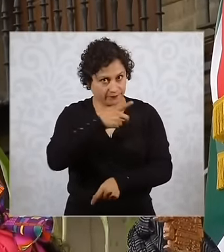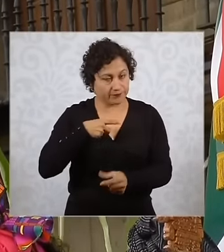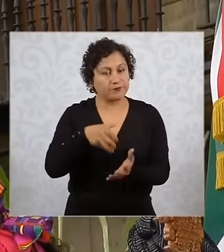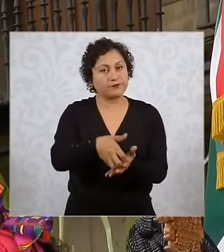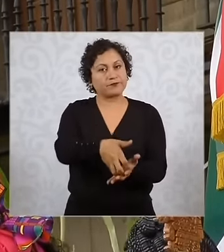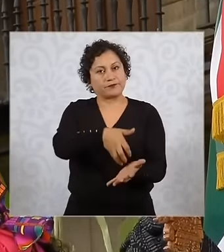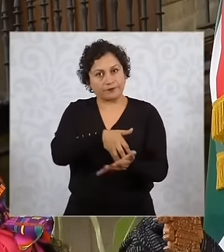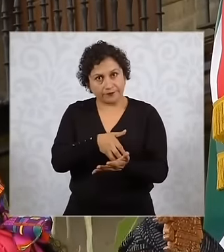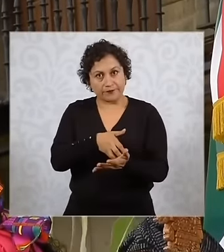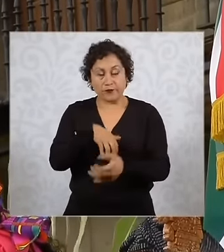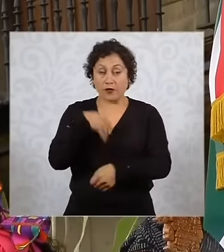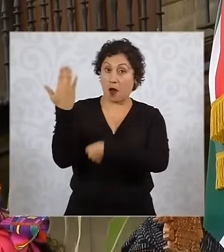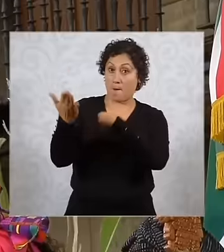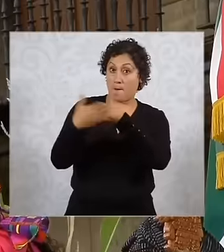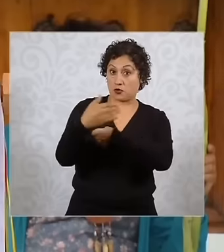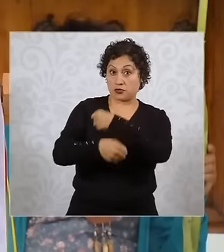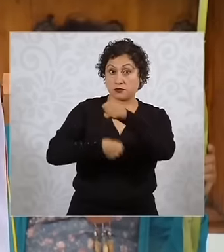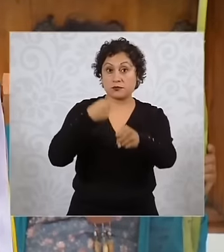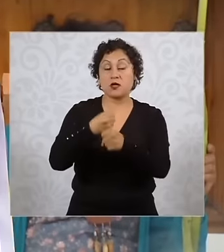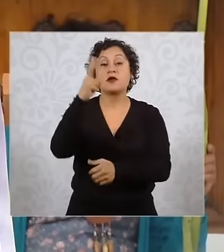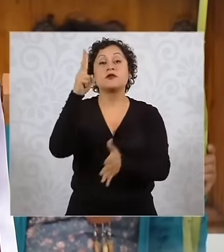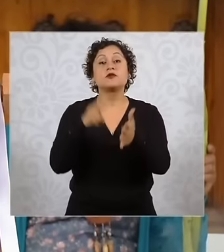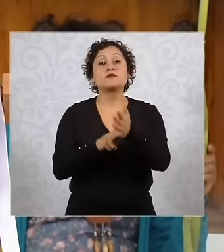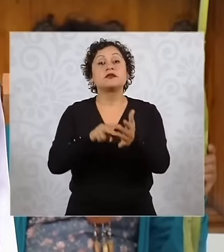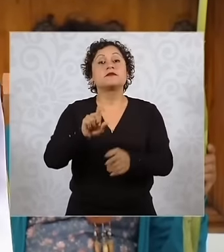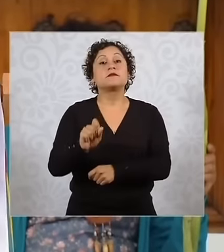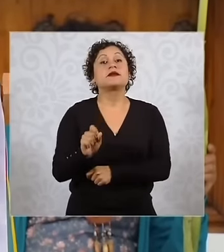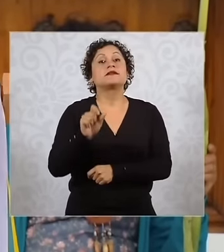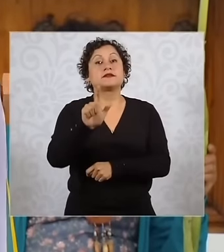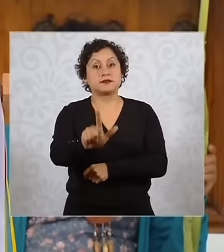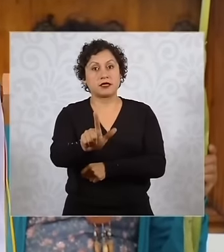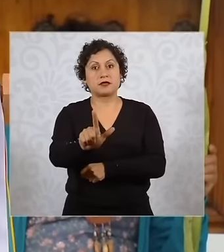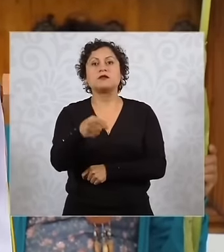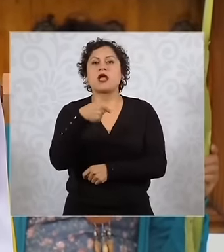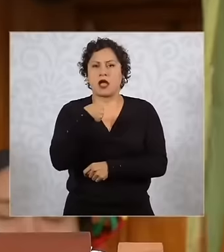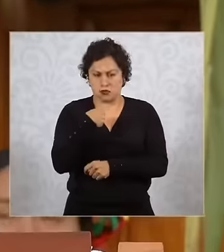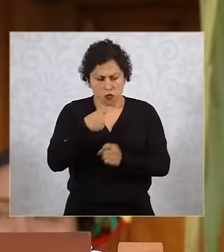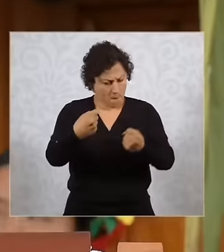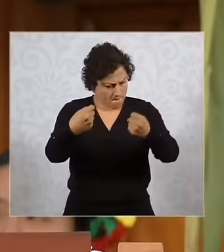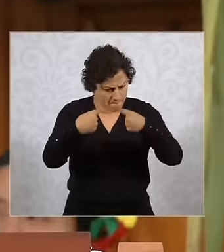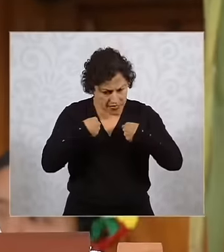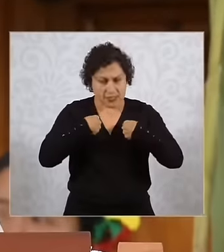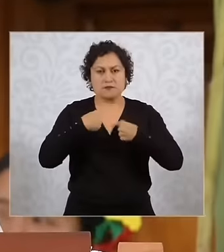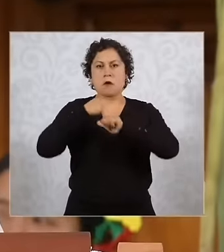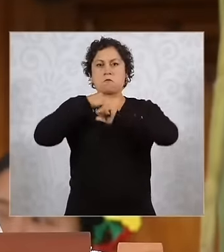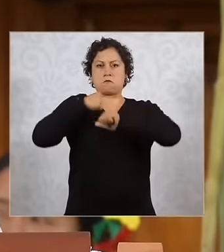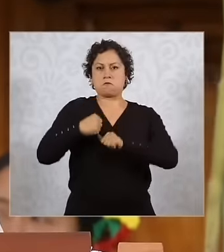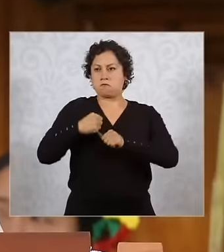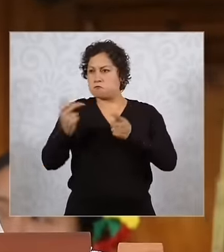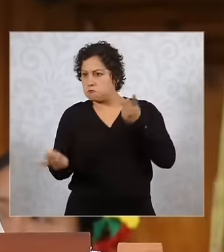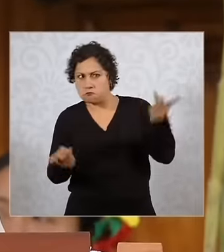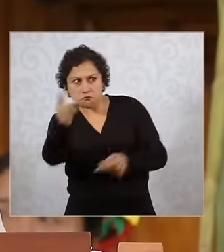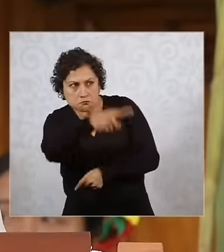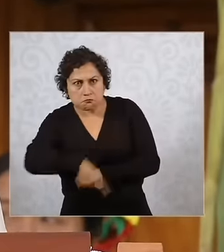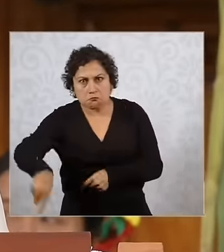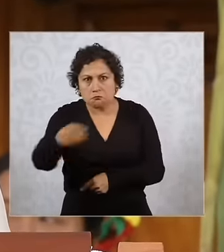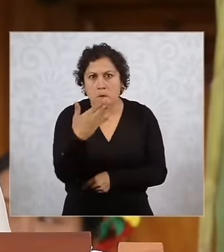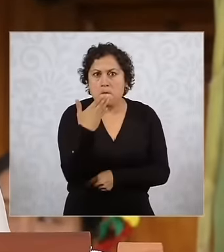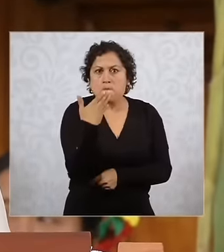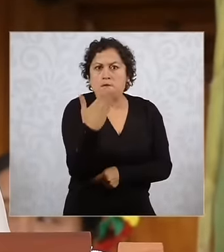En 2027 me someteré a la revocación de mandato como lo establece